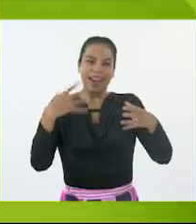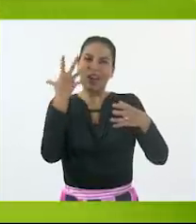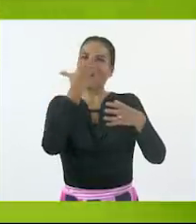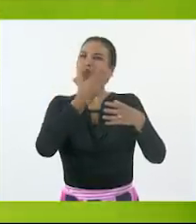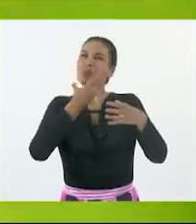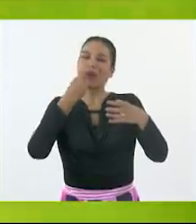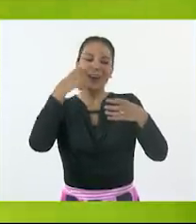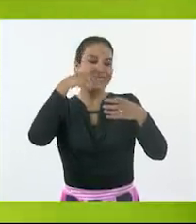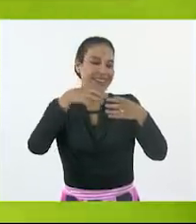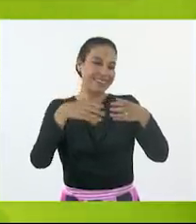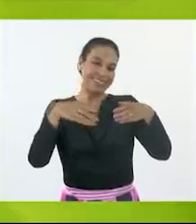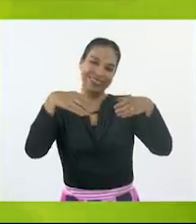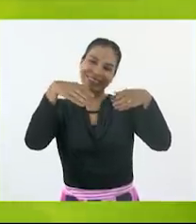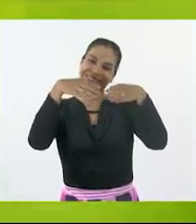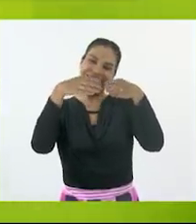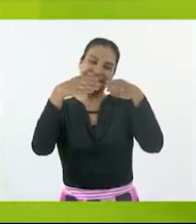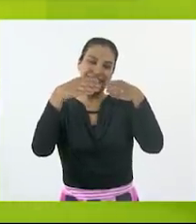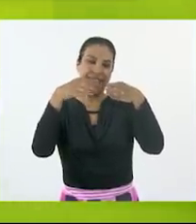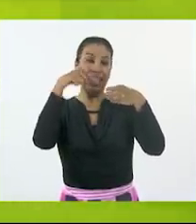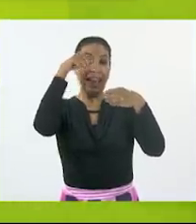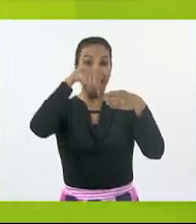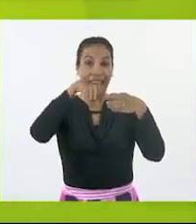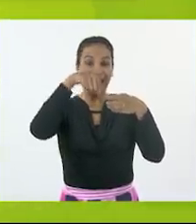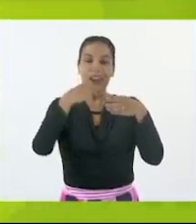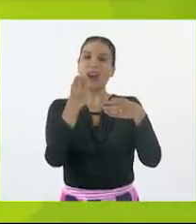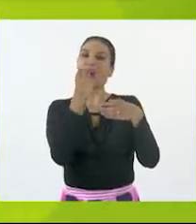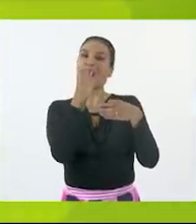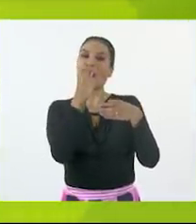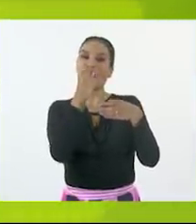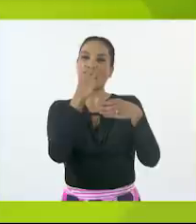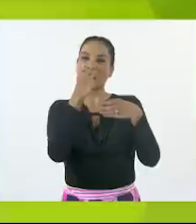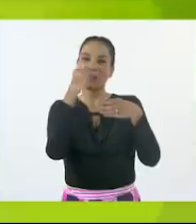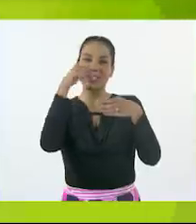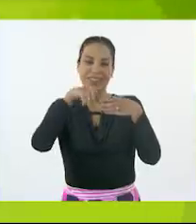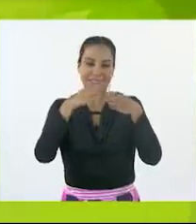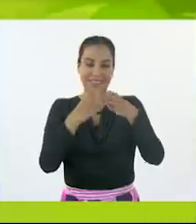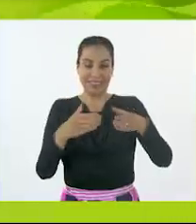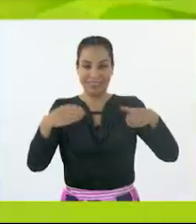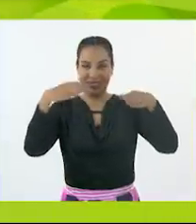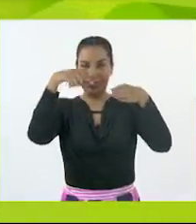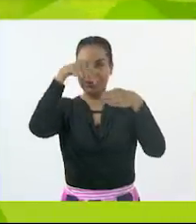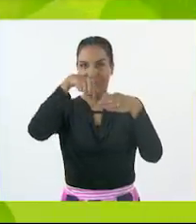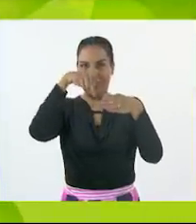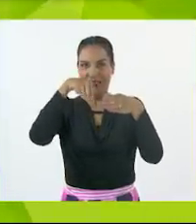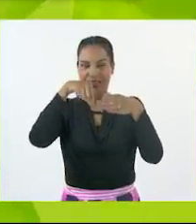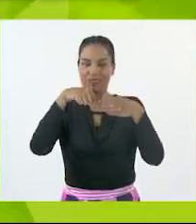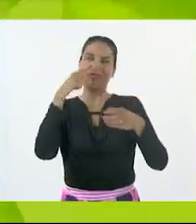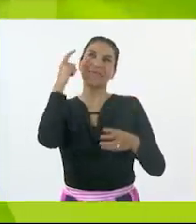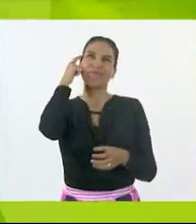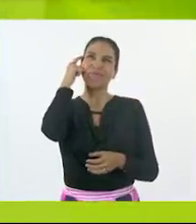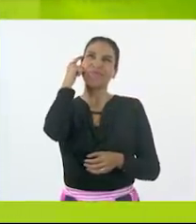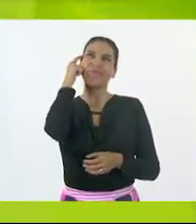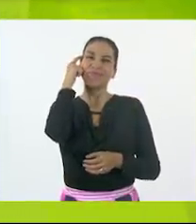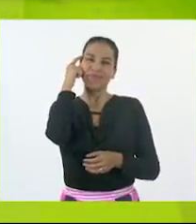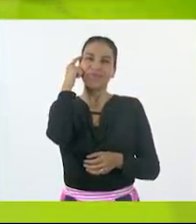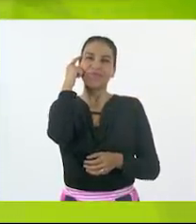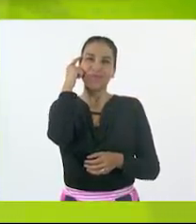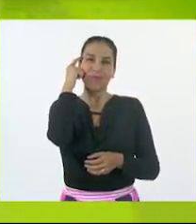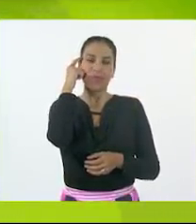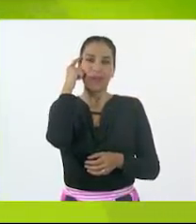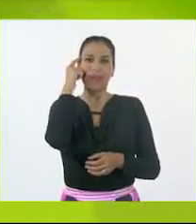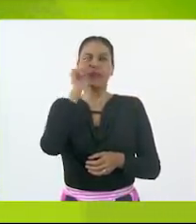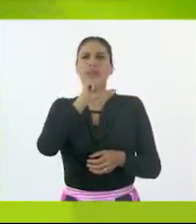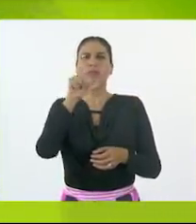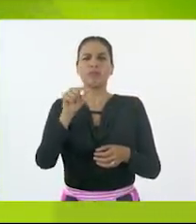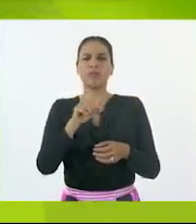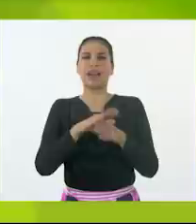bonito. Llenaré de comida este frasco, se dijo. No tardó